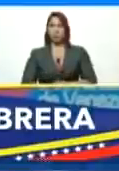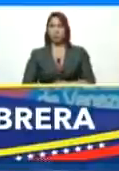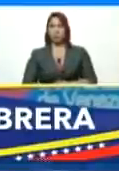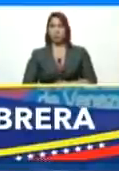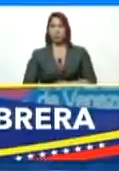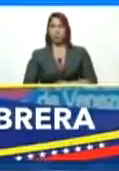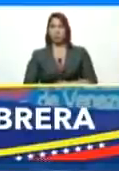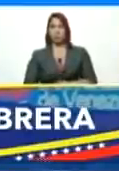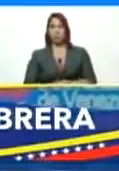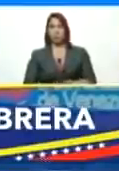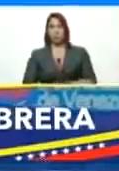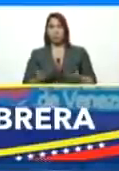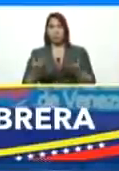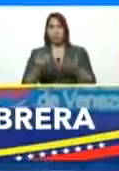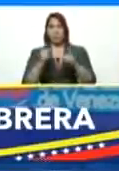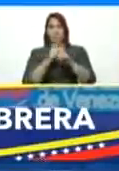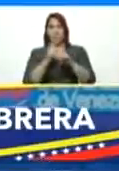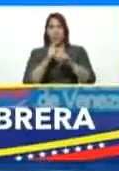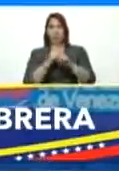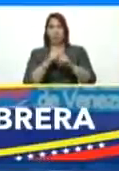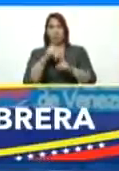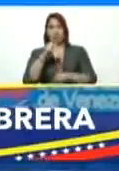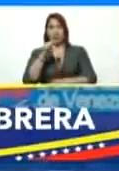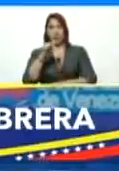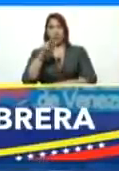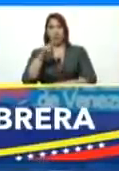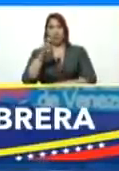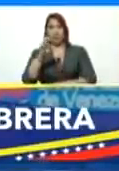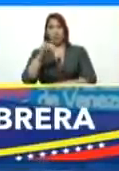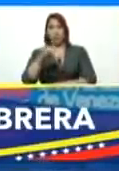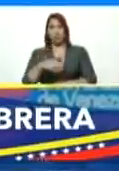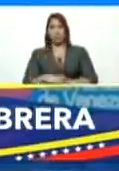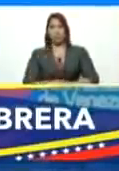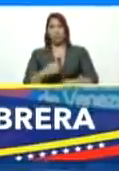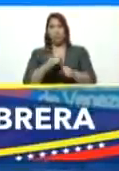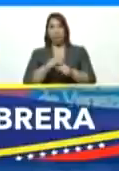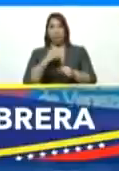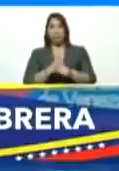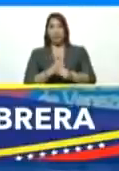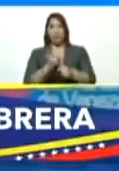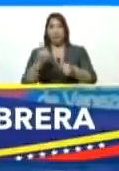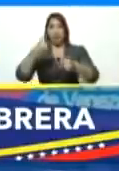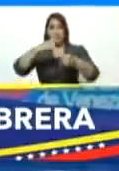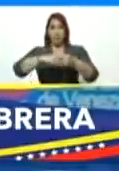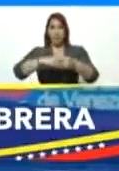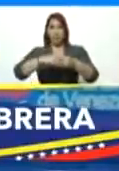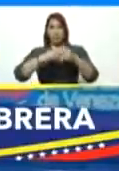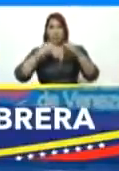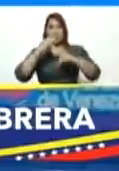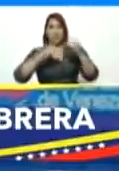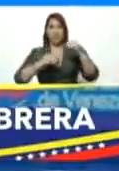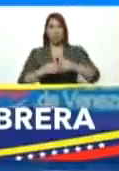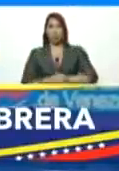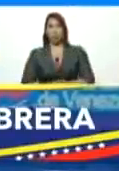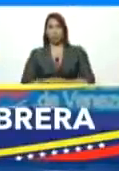yo le voy a la palabra a karen vanessa trabajadora del sector cemento